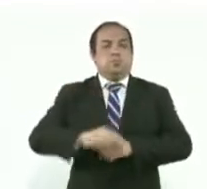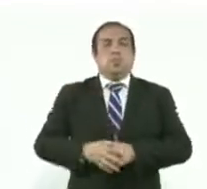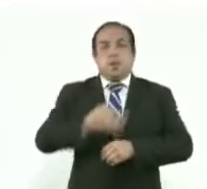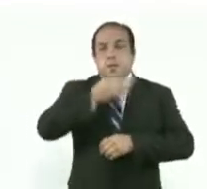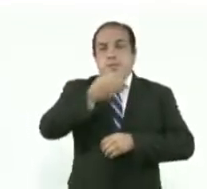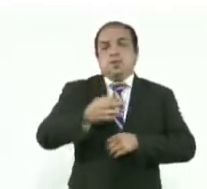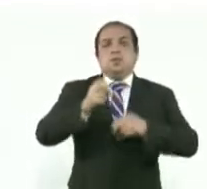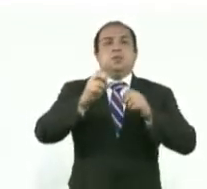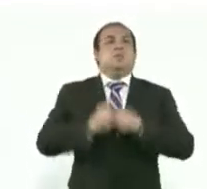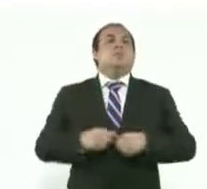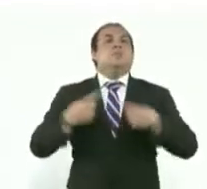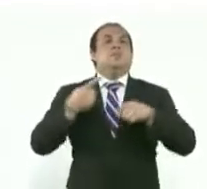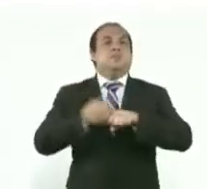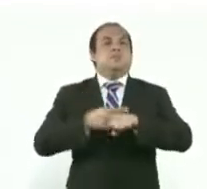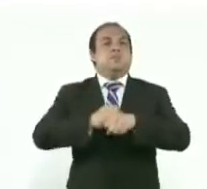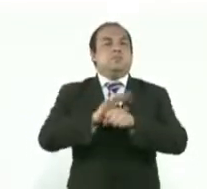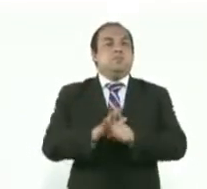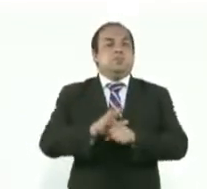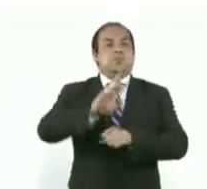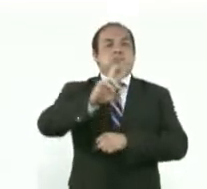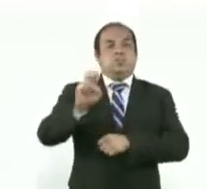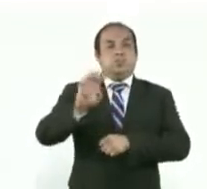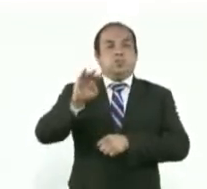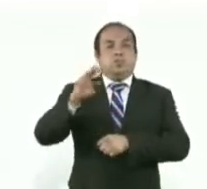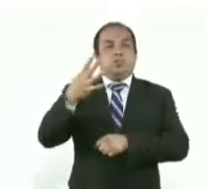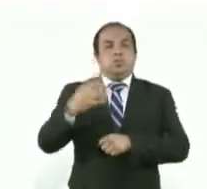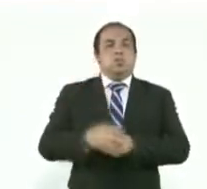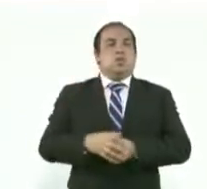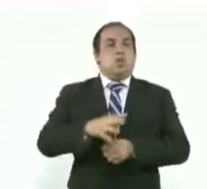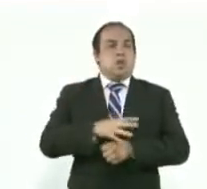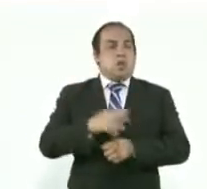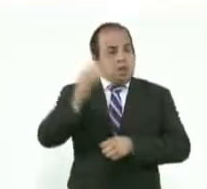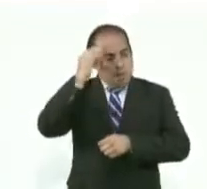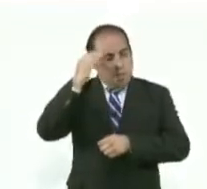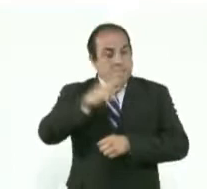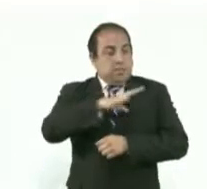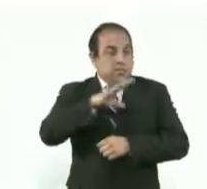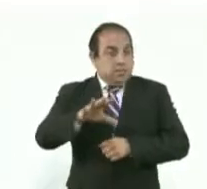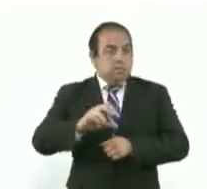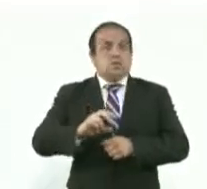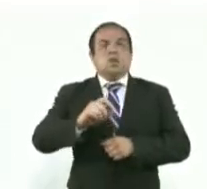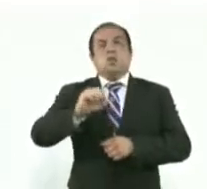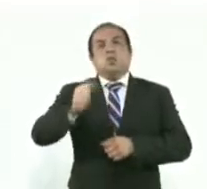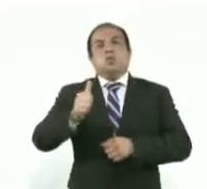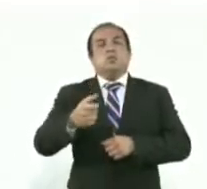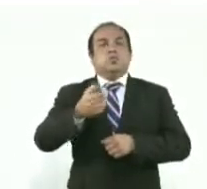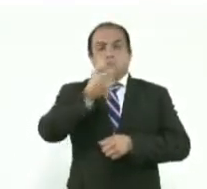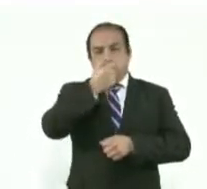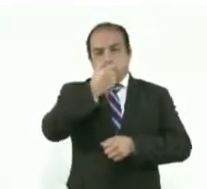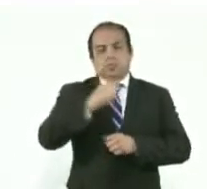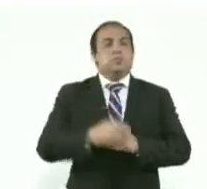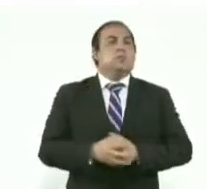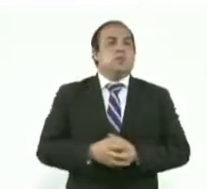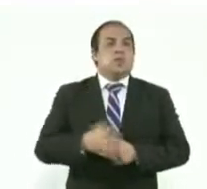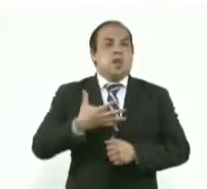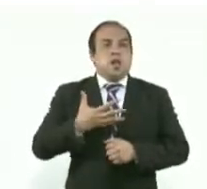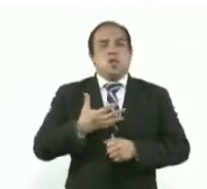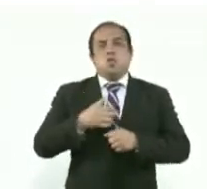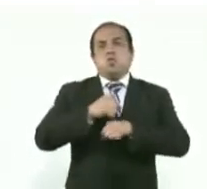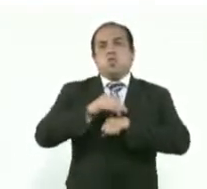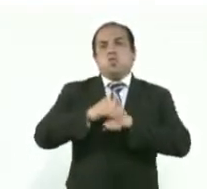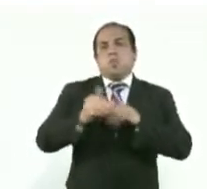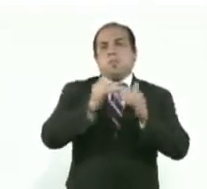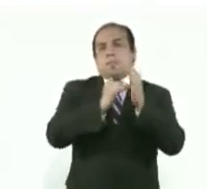reportan casos COVID. 294 son camas generales y el resto son intubados. También estamos ya acercándonos a nuestro mínimo, que